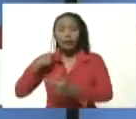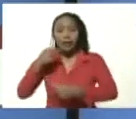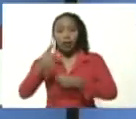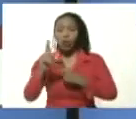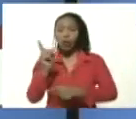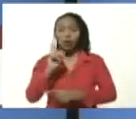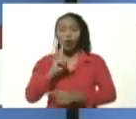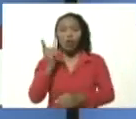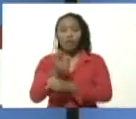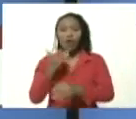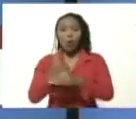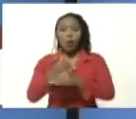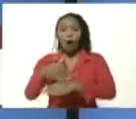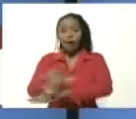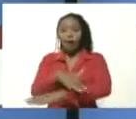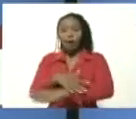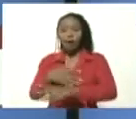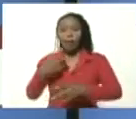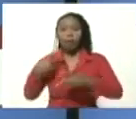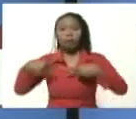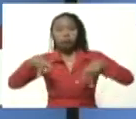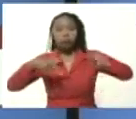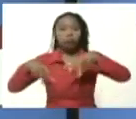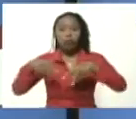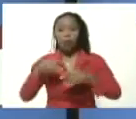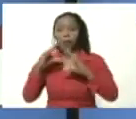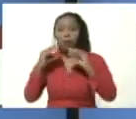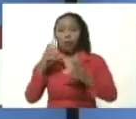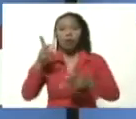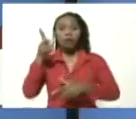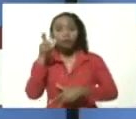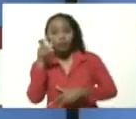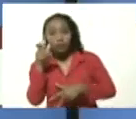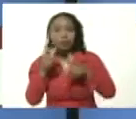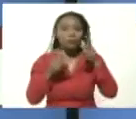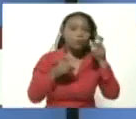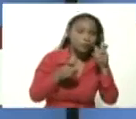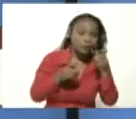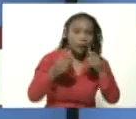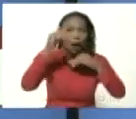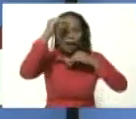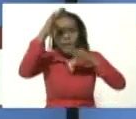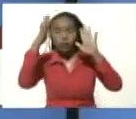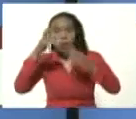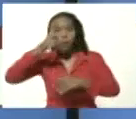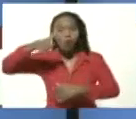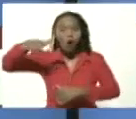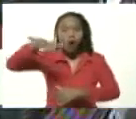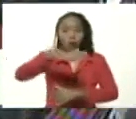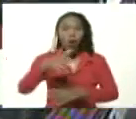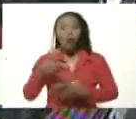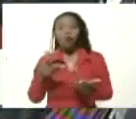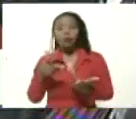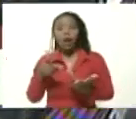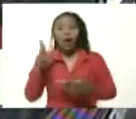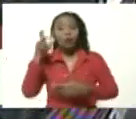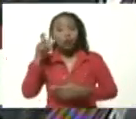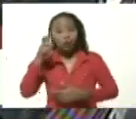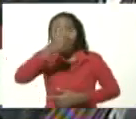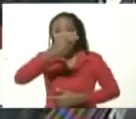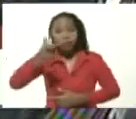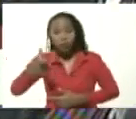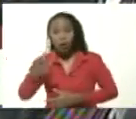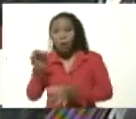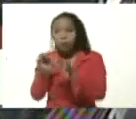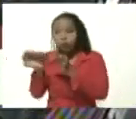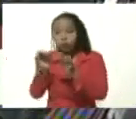calle. En la calle, hablando con el pueblo, escuchando sobre todo al pueblo, escuchando sobre todo al pueblo.